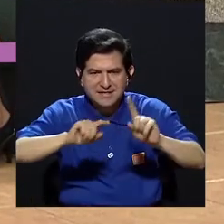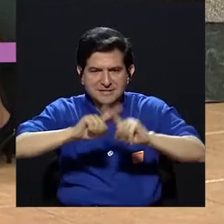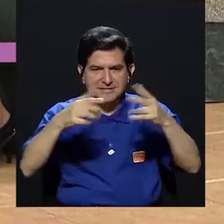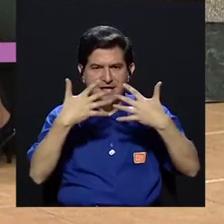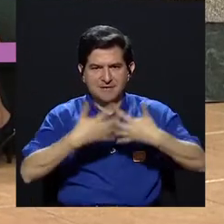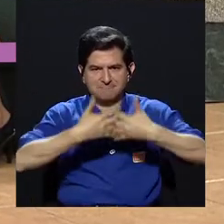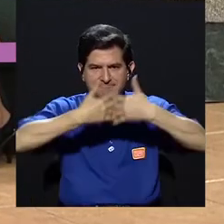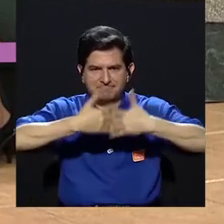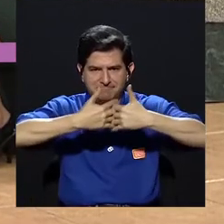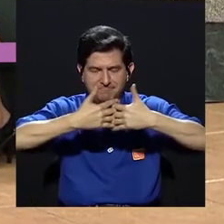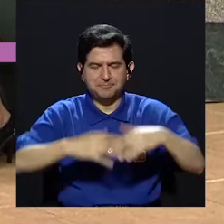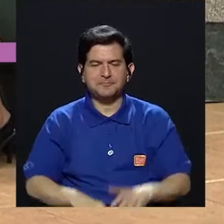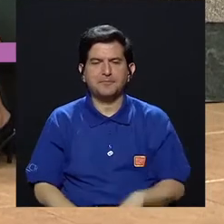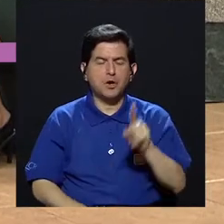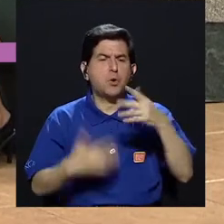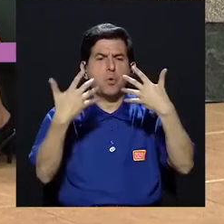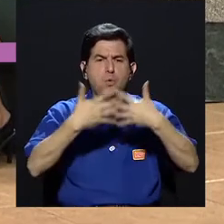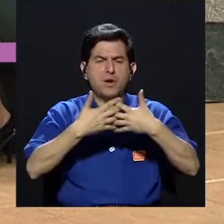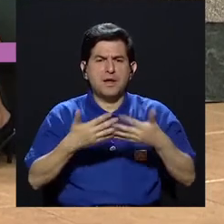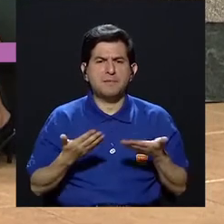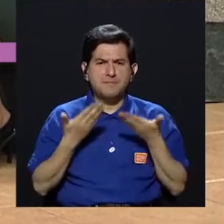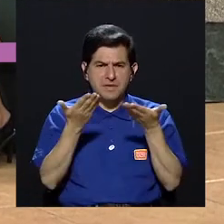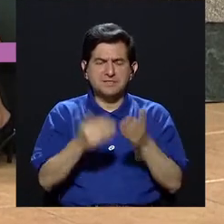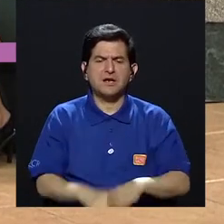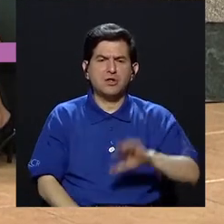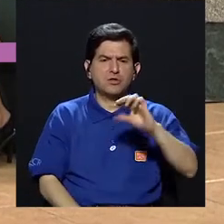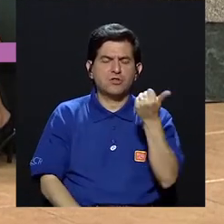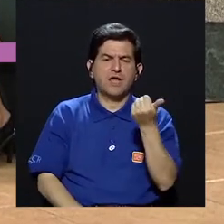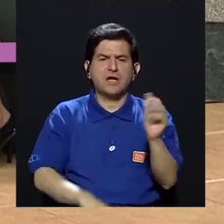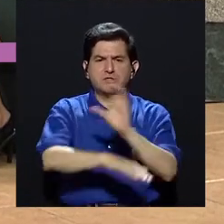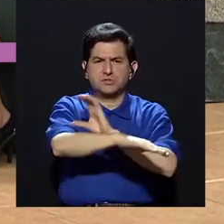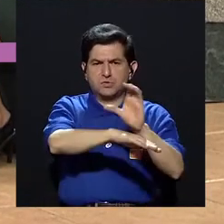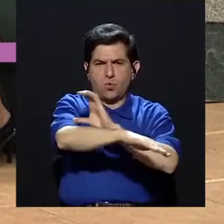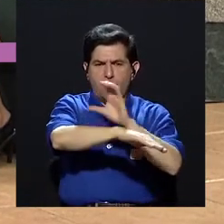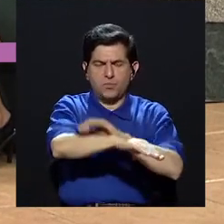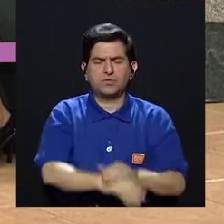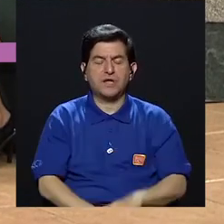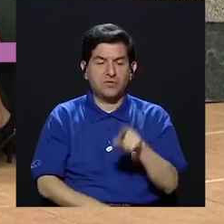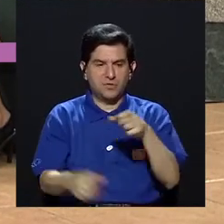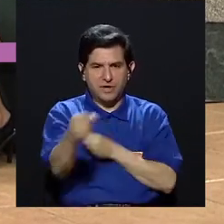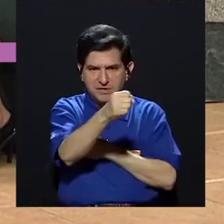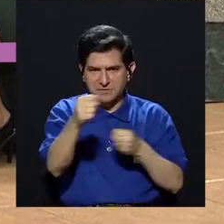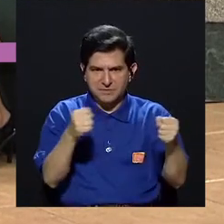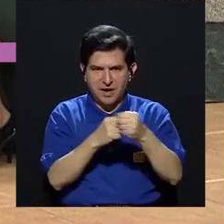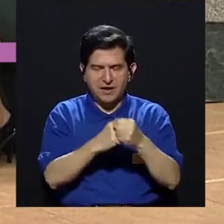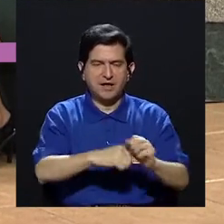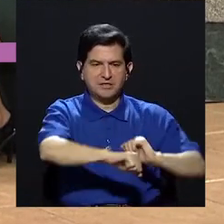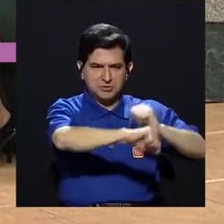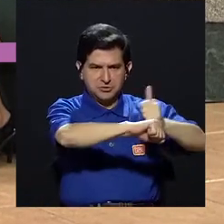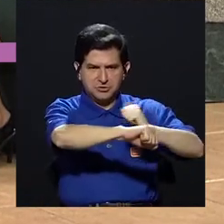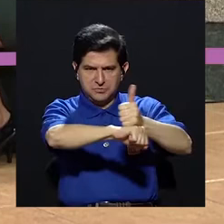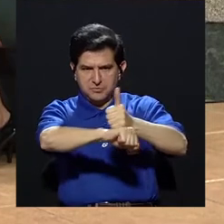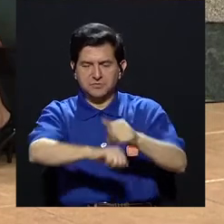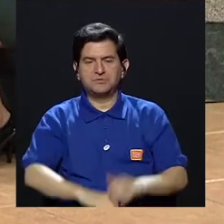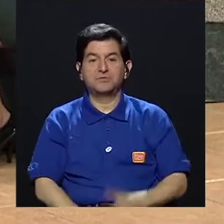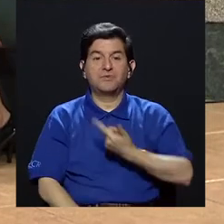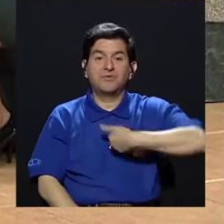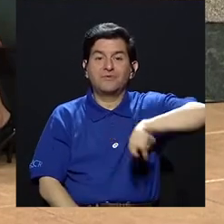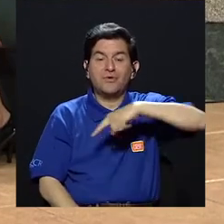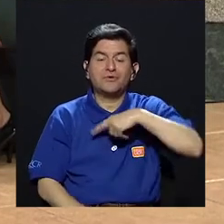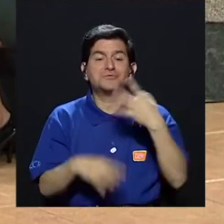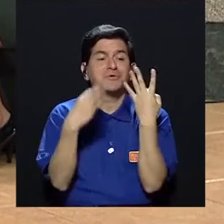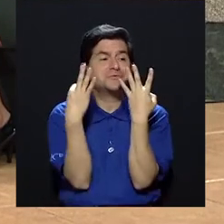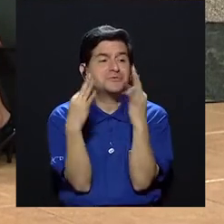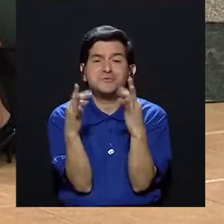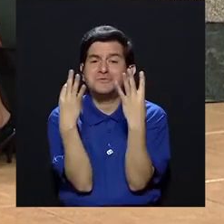algunas empresas. Entonces hubo una empresa que les donó 10 computadoras para que equiparan el salón. Entonces